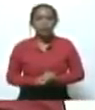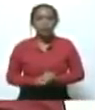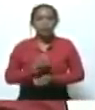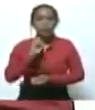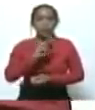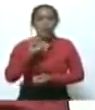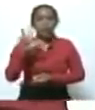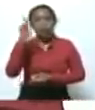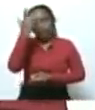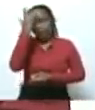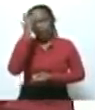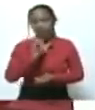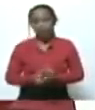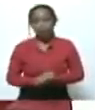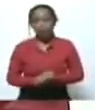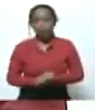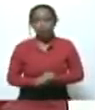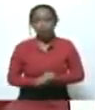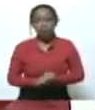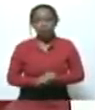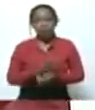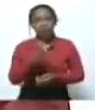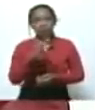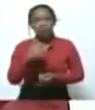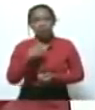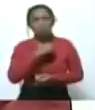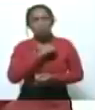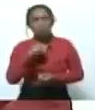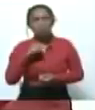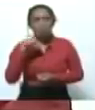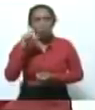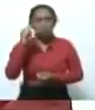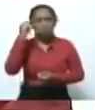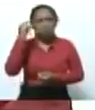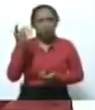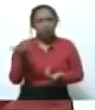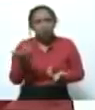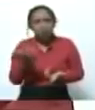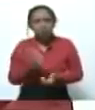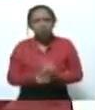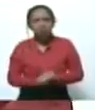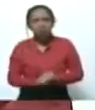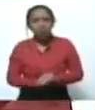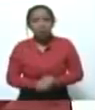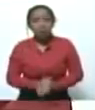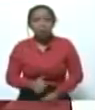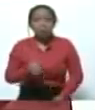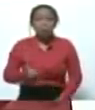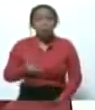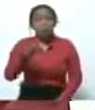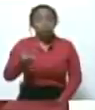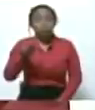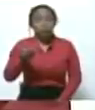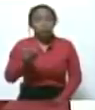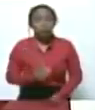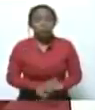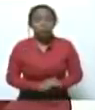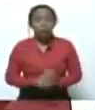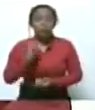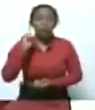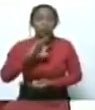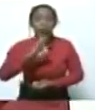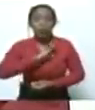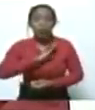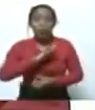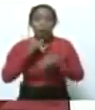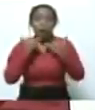23 de febrero. Eso fue, yo en lo personal creo que uno de los días más importantes de la historia nuestra de